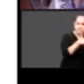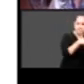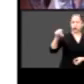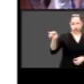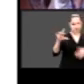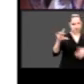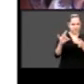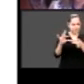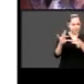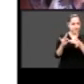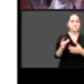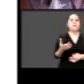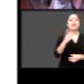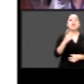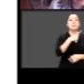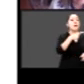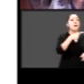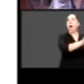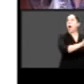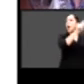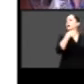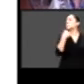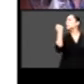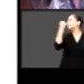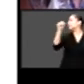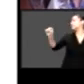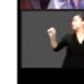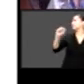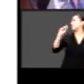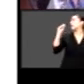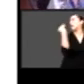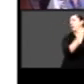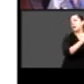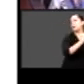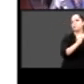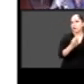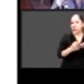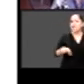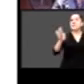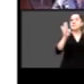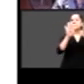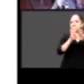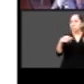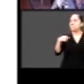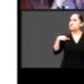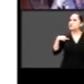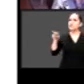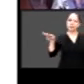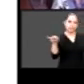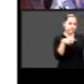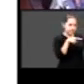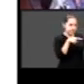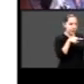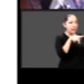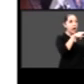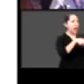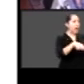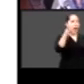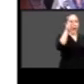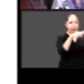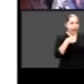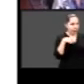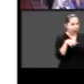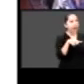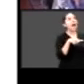sonido de te estoy mirando te estoy viendo sonreír mover la cabeza para que el niño sepa que también el adulto ha notado lo mismo